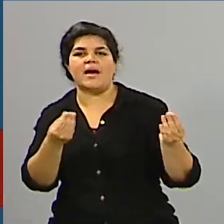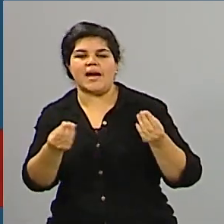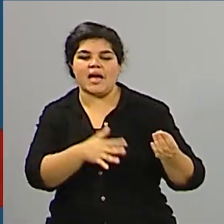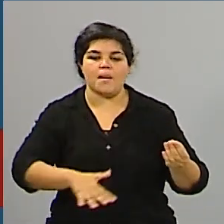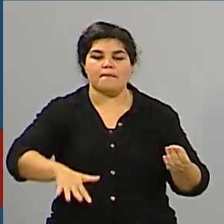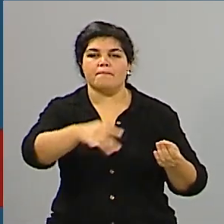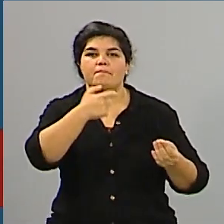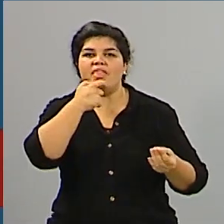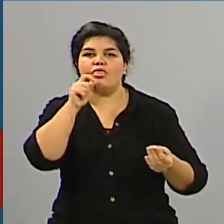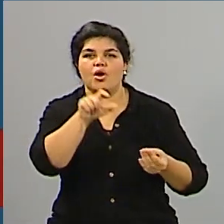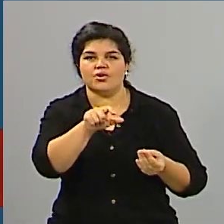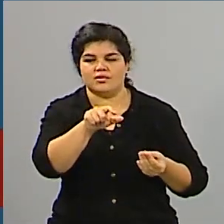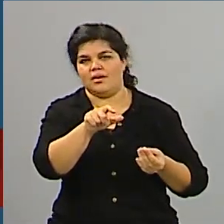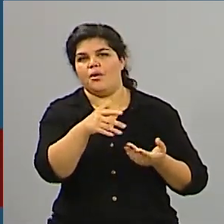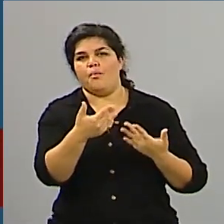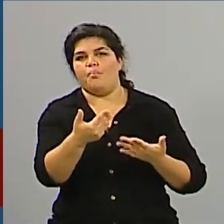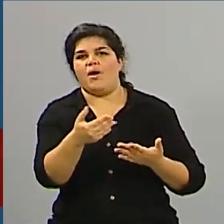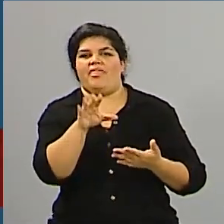eso, entonces